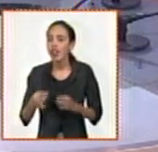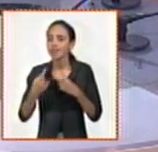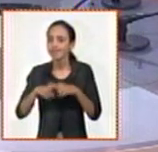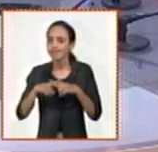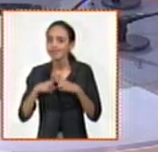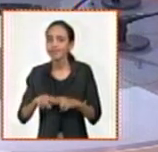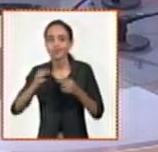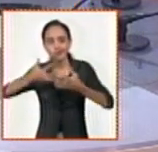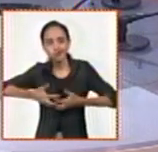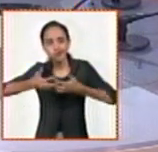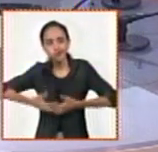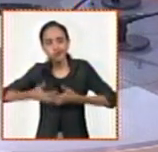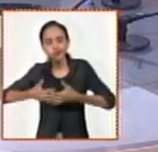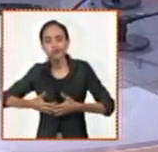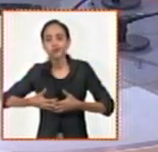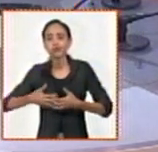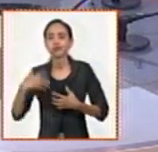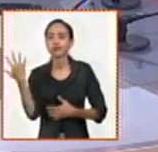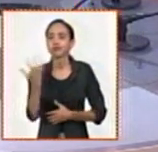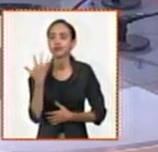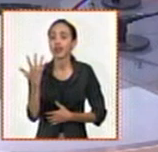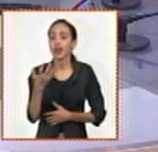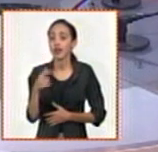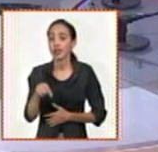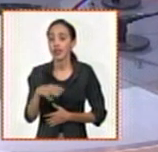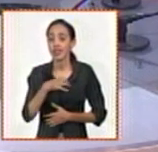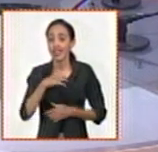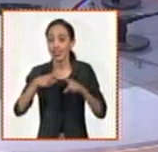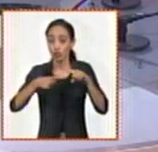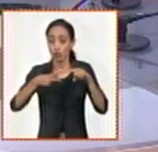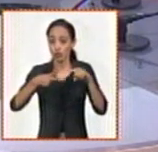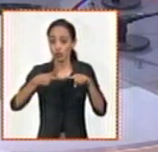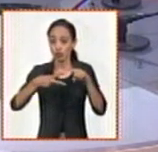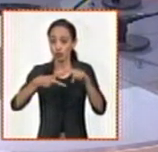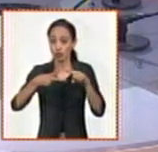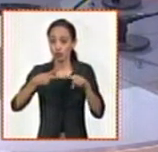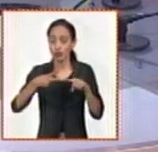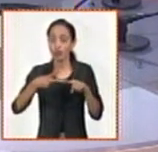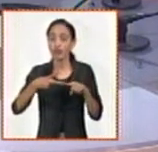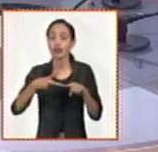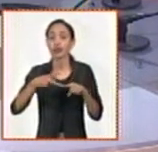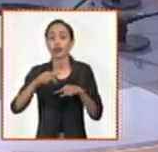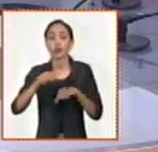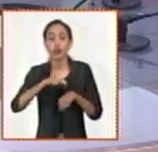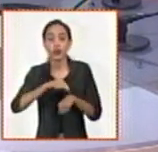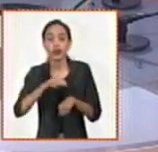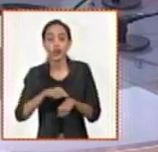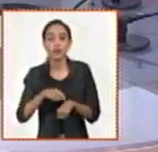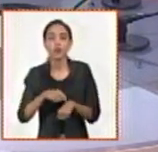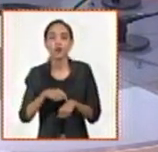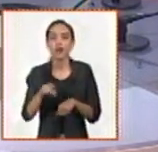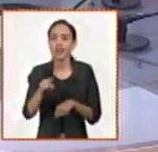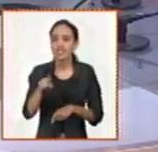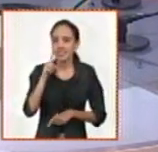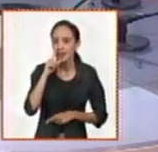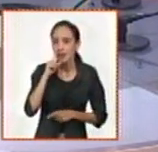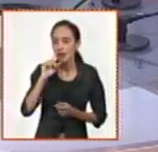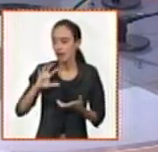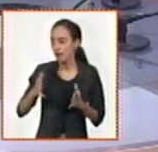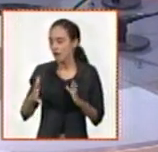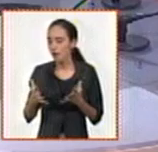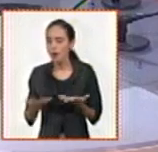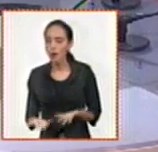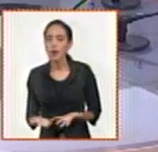y altamente productivos, y la agroecología tiene esos dos atributos. Y que además, que con el tiempo va simplificando los manejos,